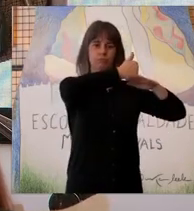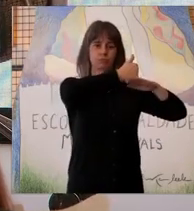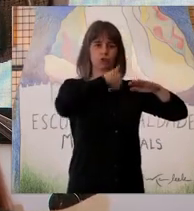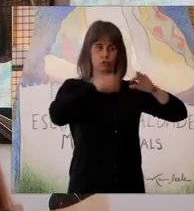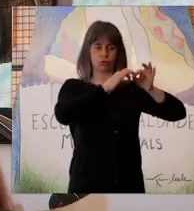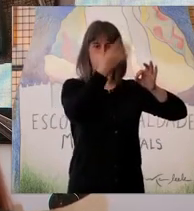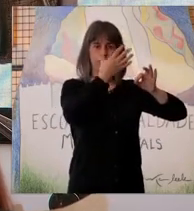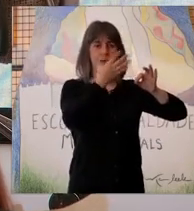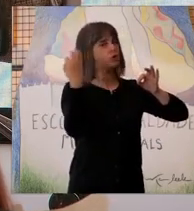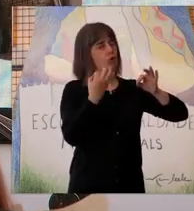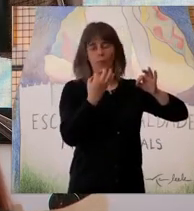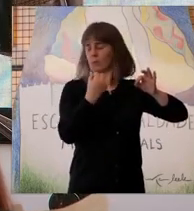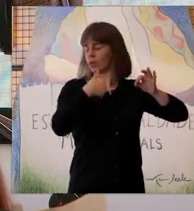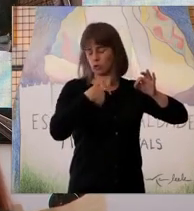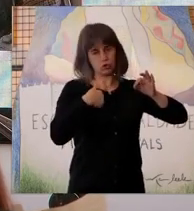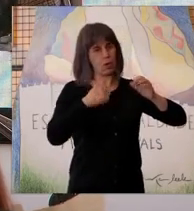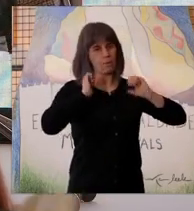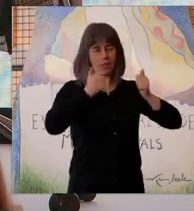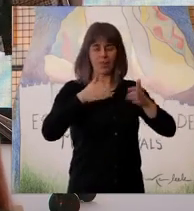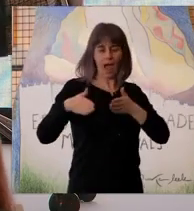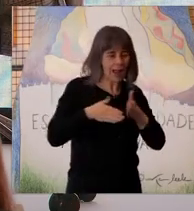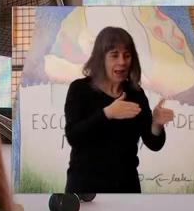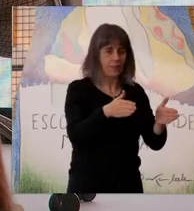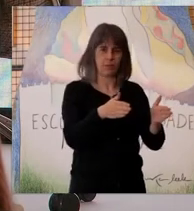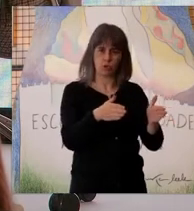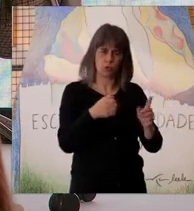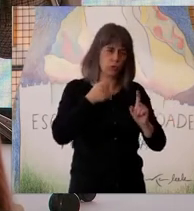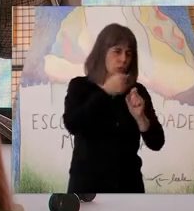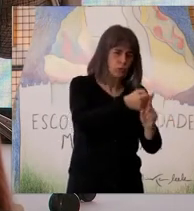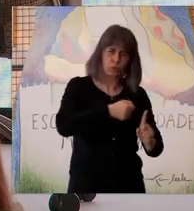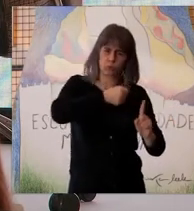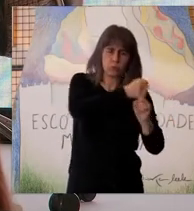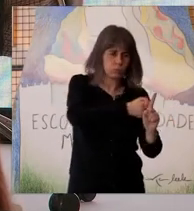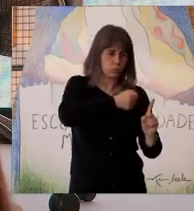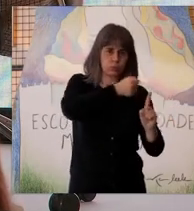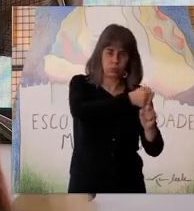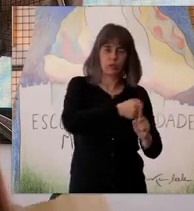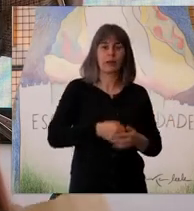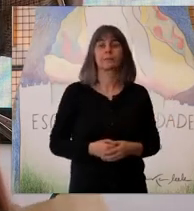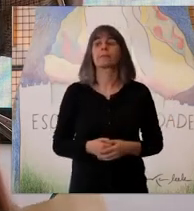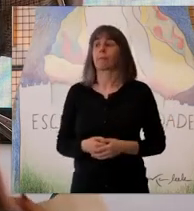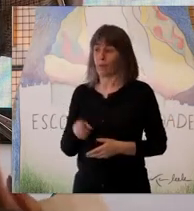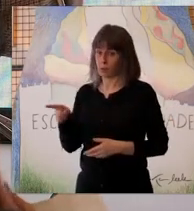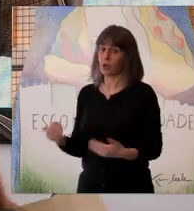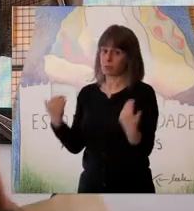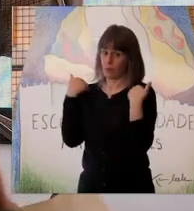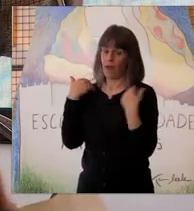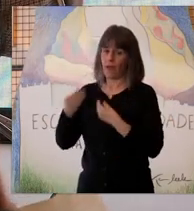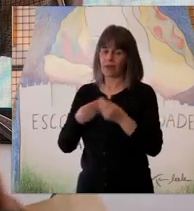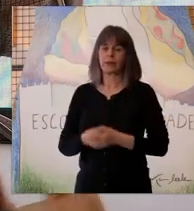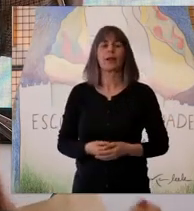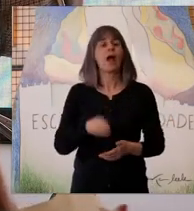ir abriendo camino ir abriendo camino como sea con pico y pala como sea la responsabilidad de hacerlo antes Isabel